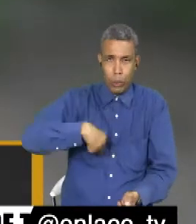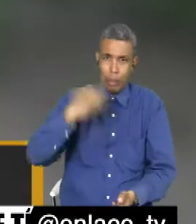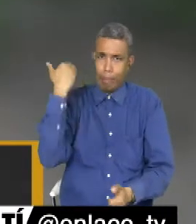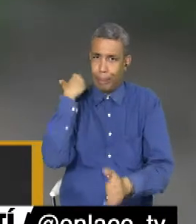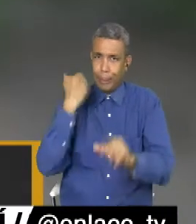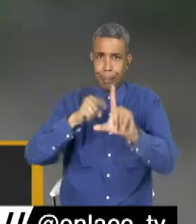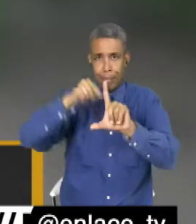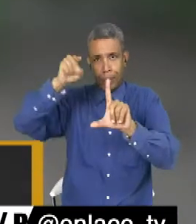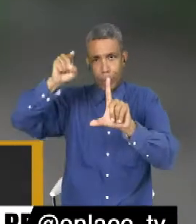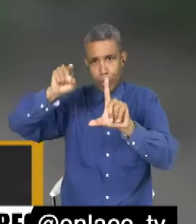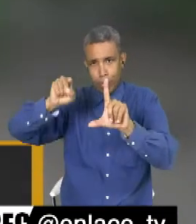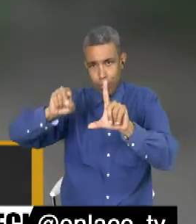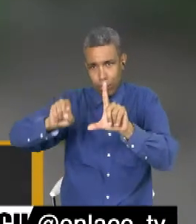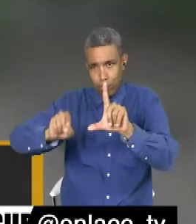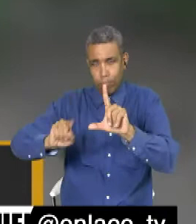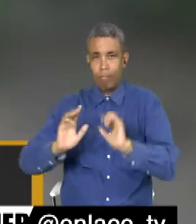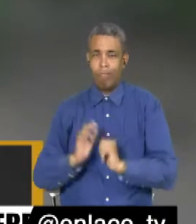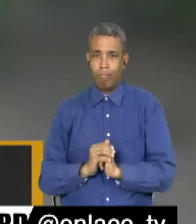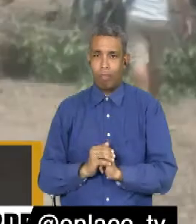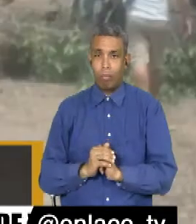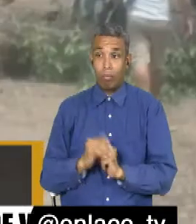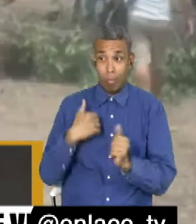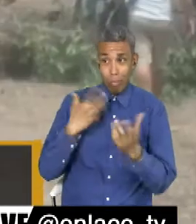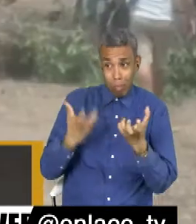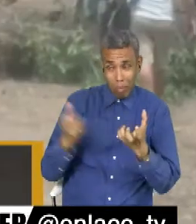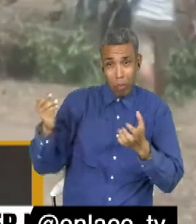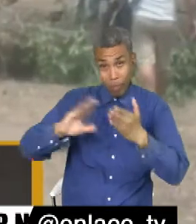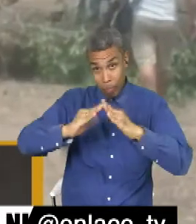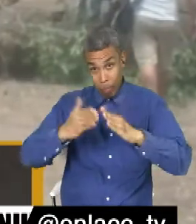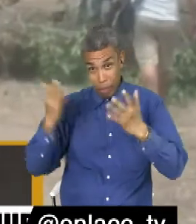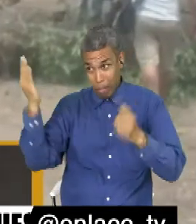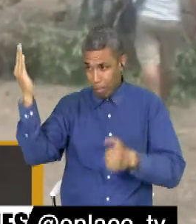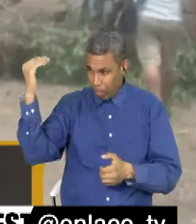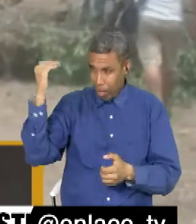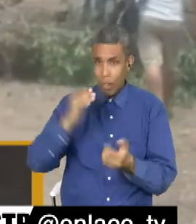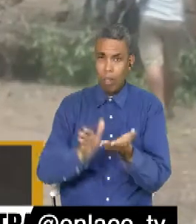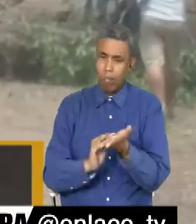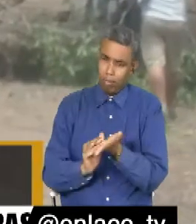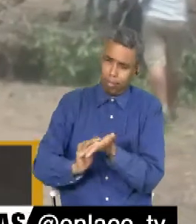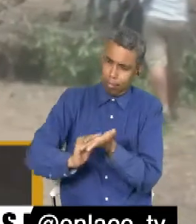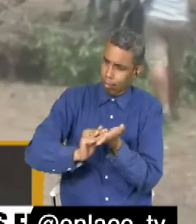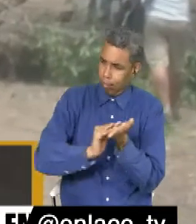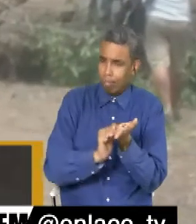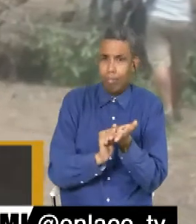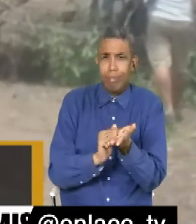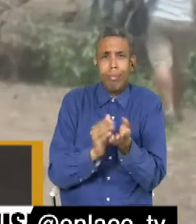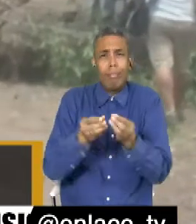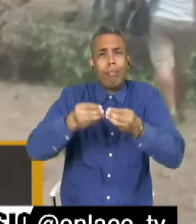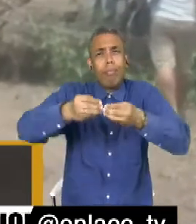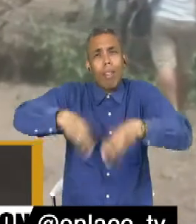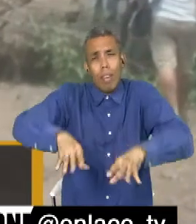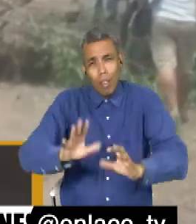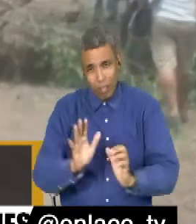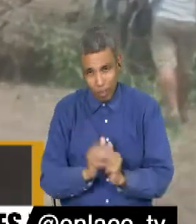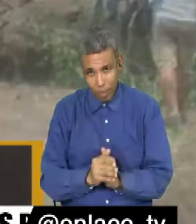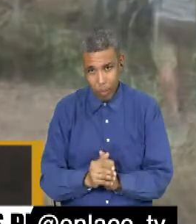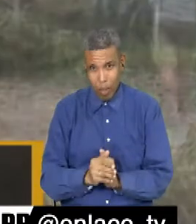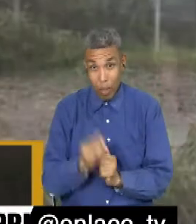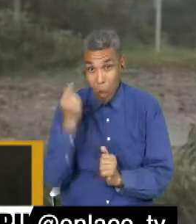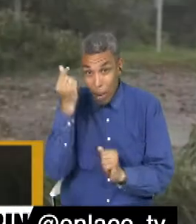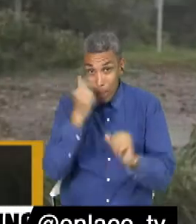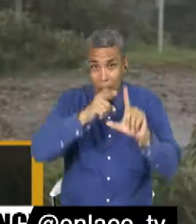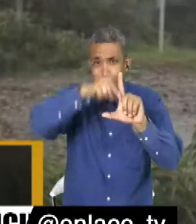la posibilidad del diálogo, los estamos invitando a que las pérdidas son para el país, no es el proyecto en sí.